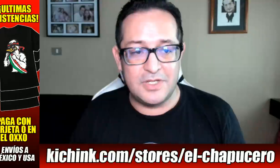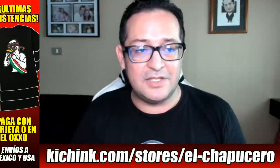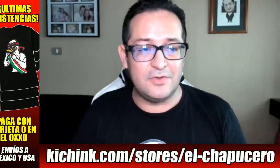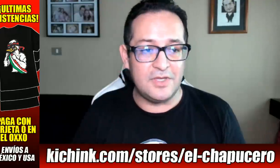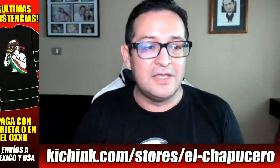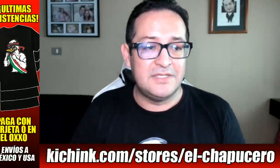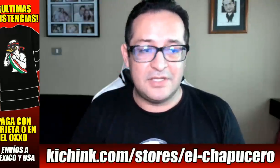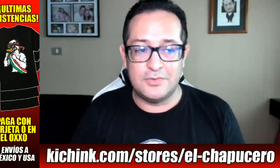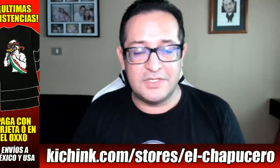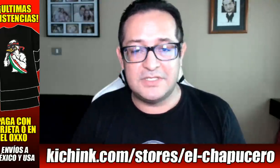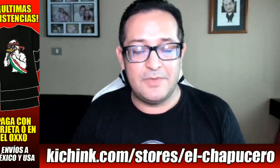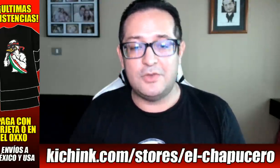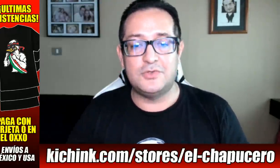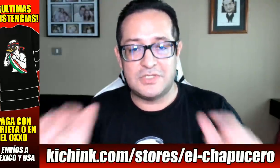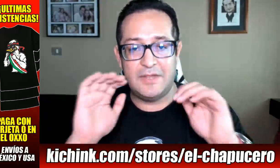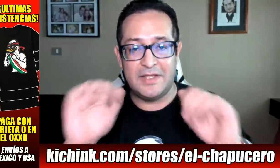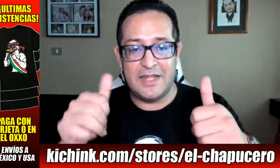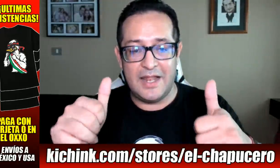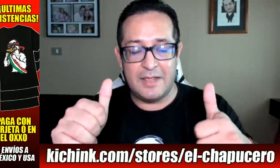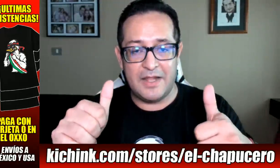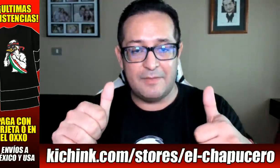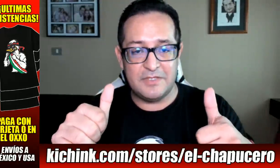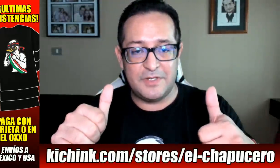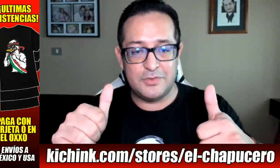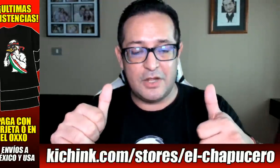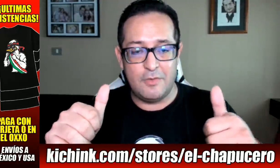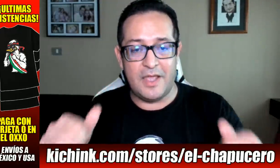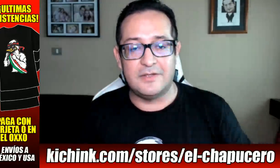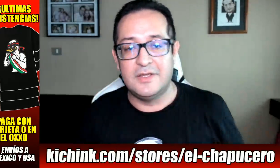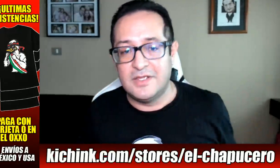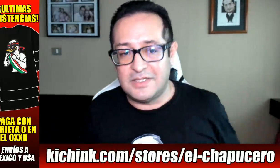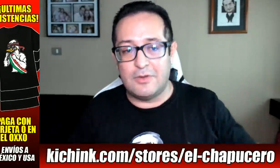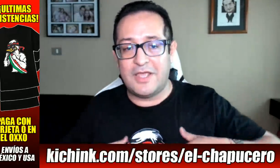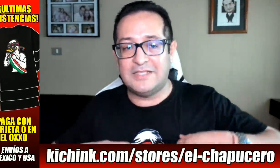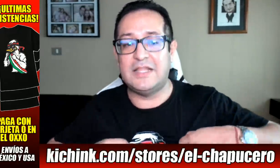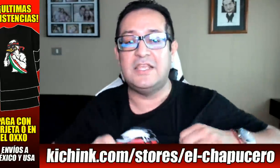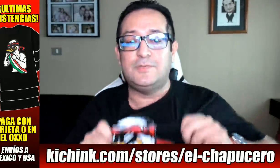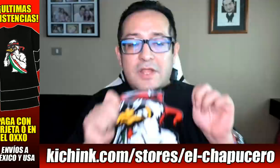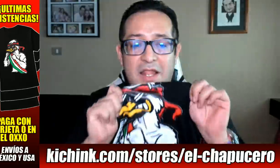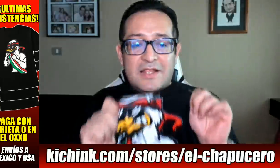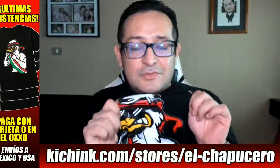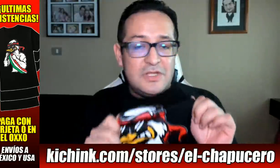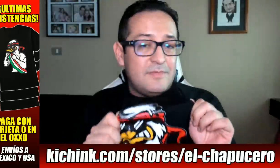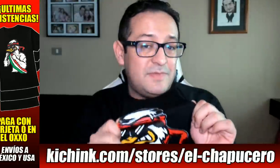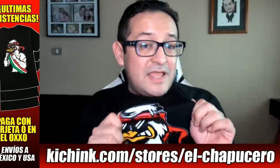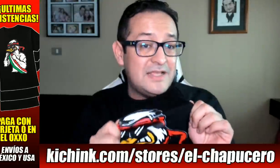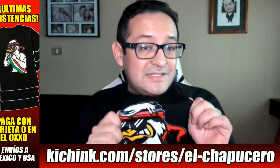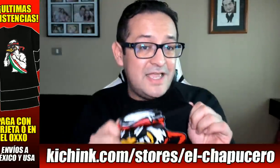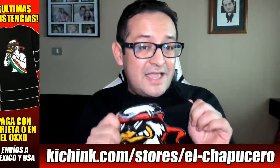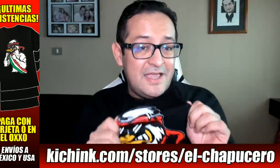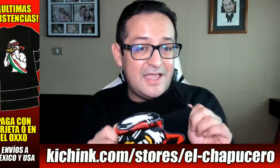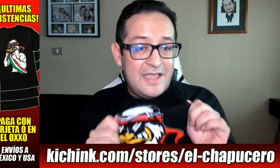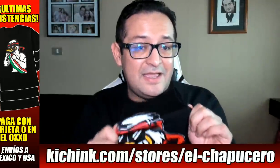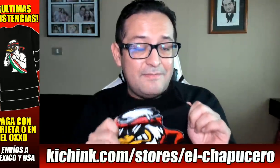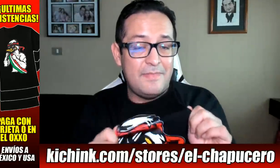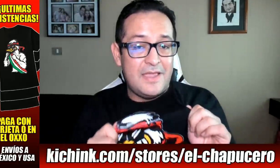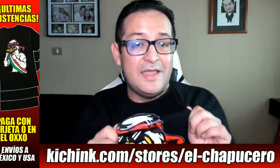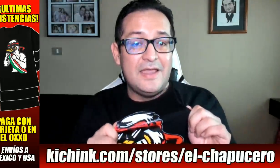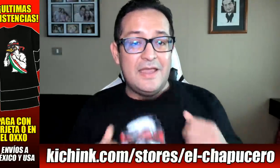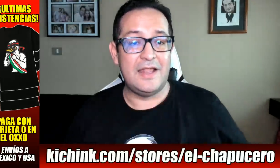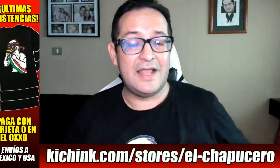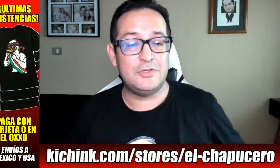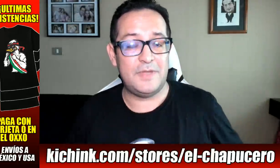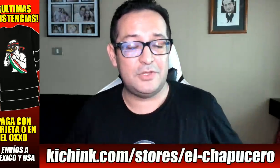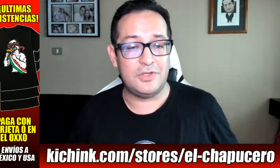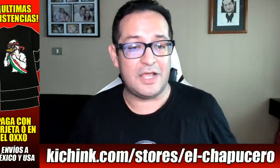ese es todo por el día de hoy si te gusta este vídeo suscríbete de la ley para que más personas lo vean está claro que están disponibles de las últimas playeras de me